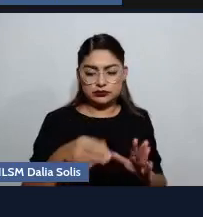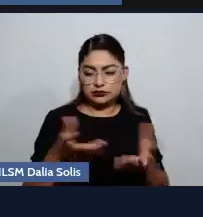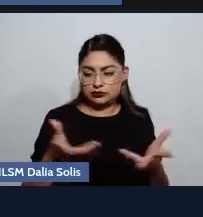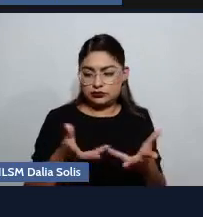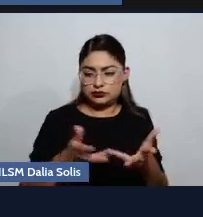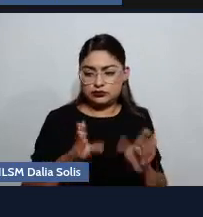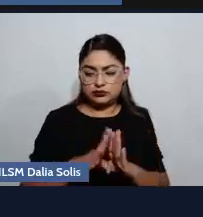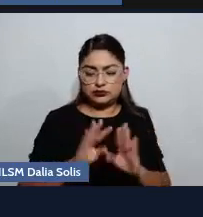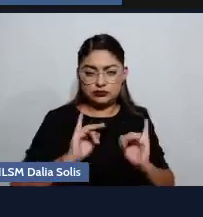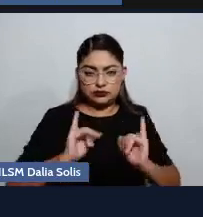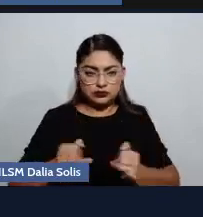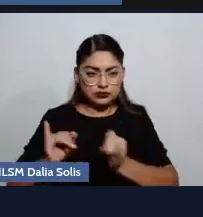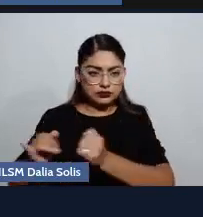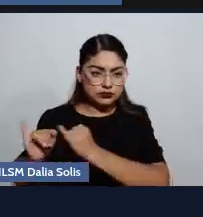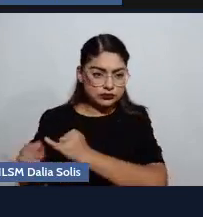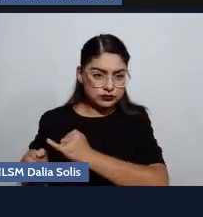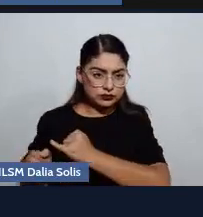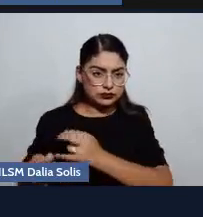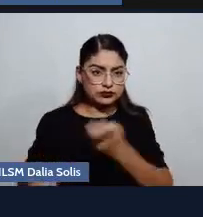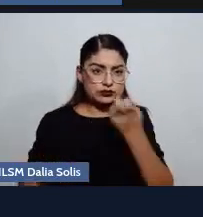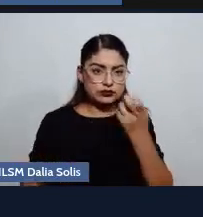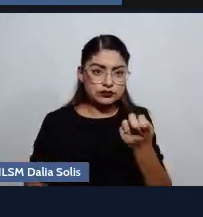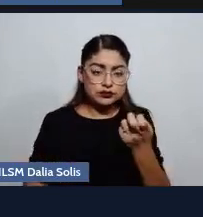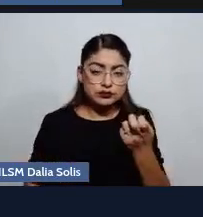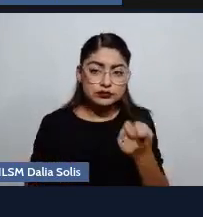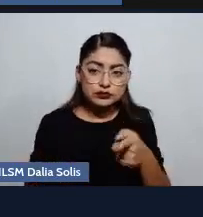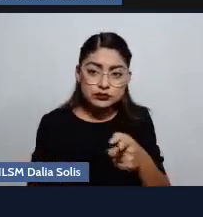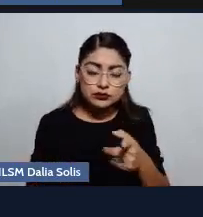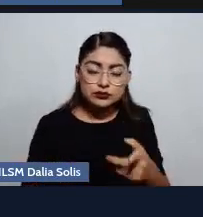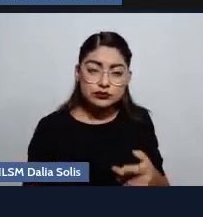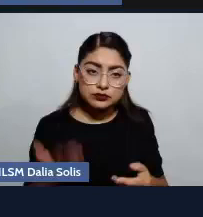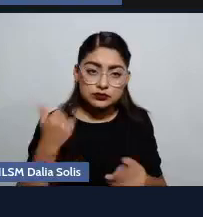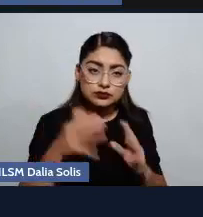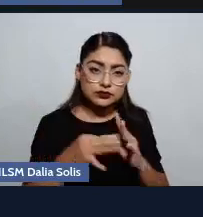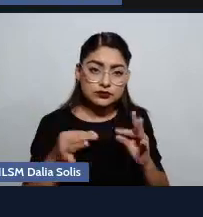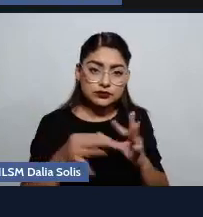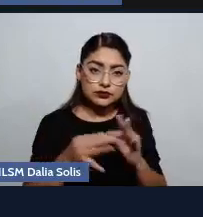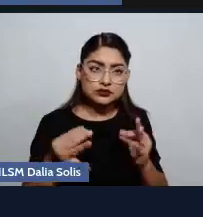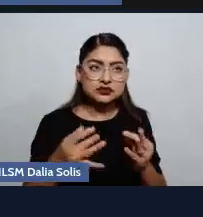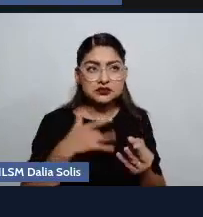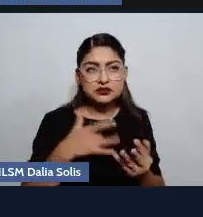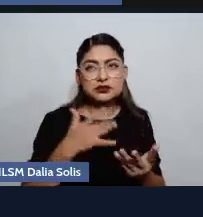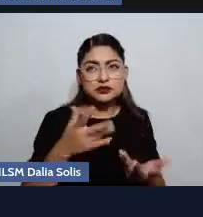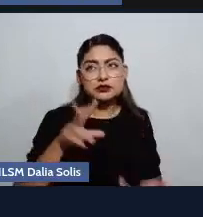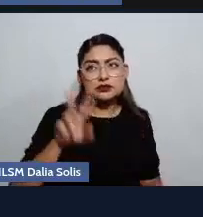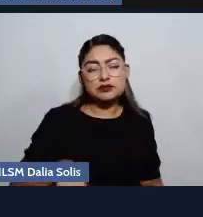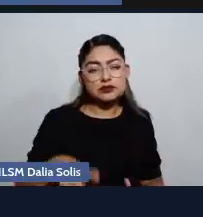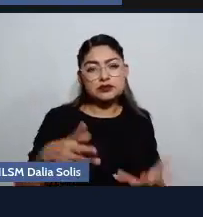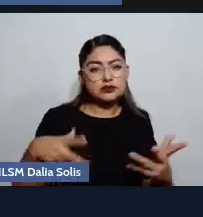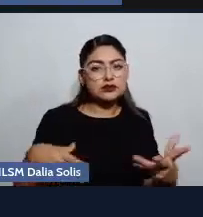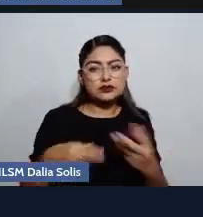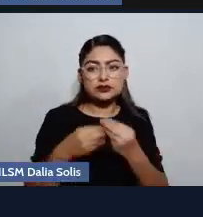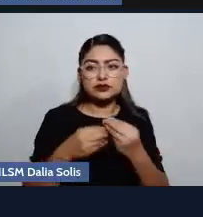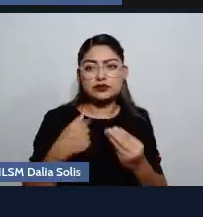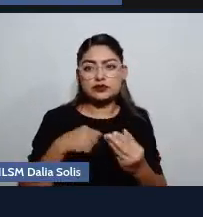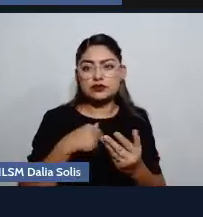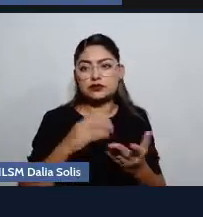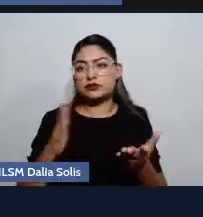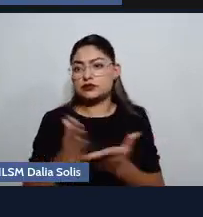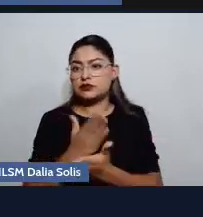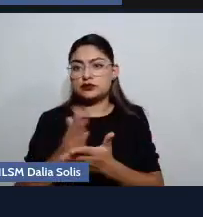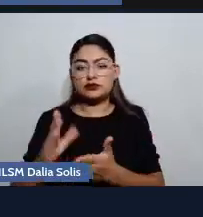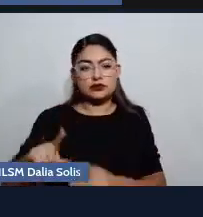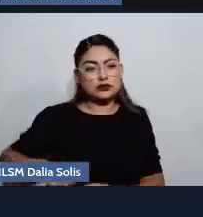que justo como lo decías tú, es algo que se tiene que hacer en conjunto, ¿no? No hay que dejarle todo al gobierno, estoy totalmente de